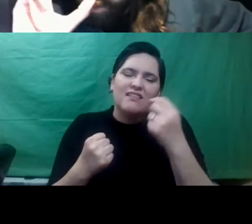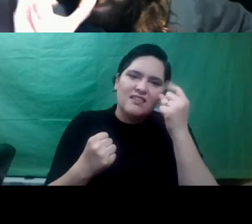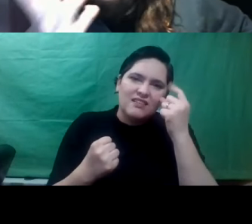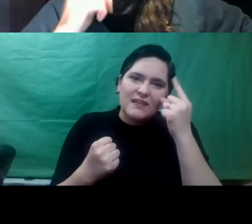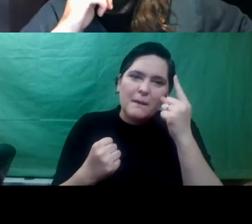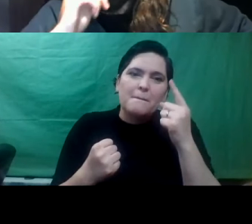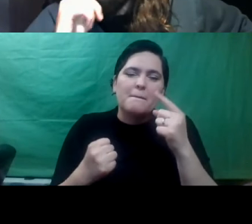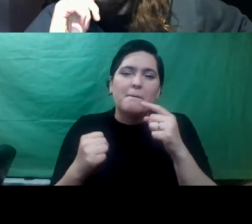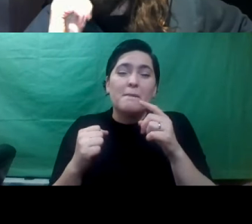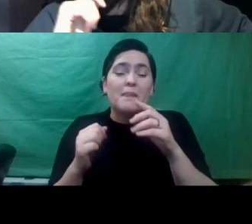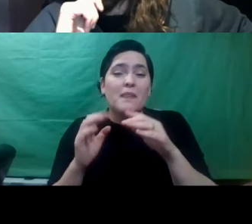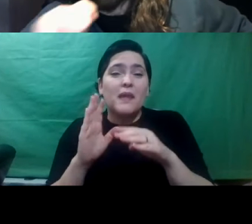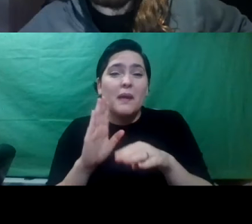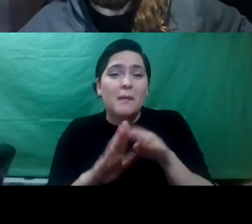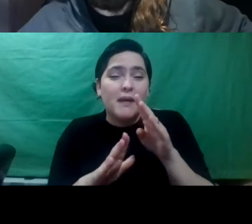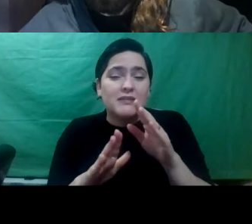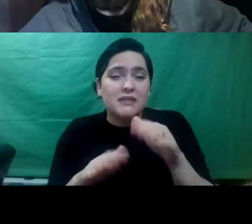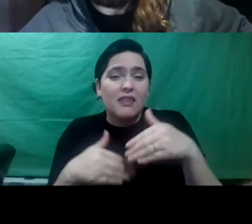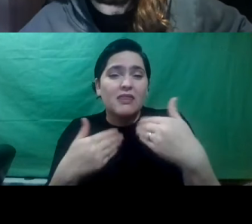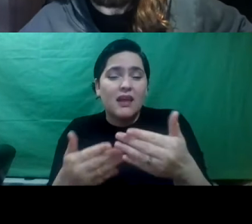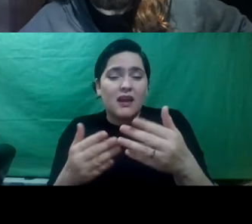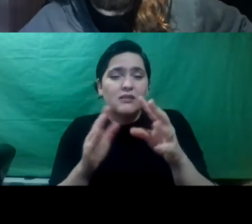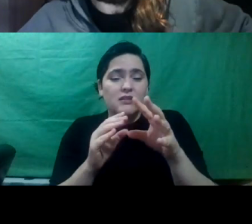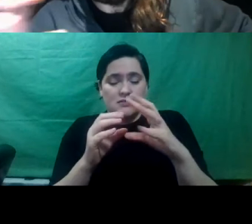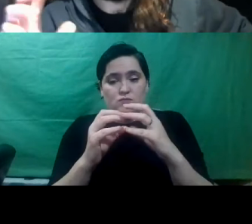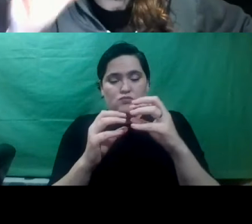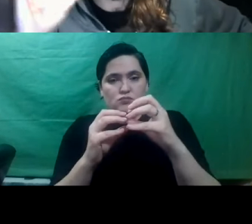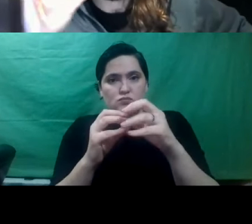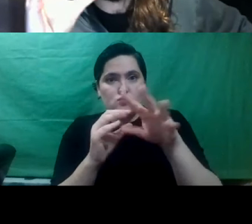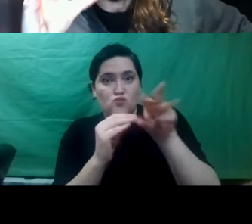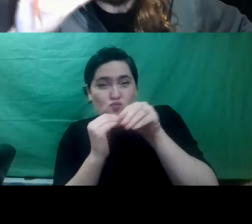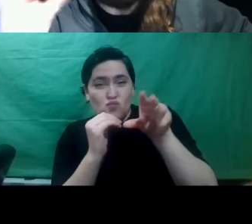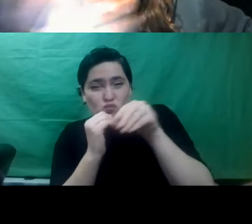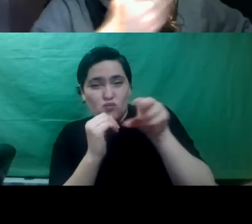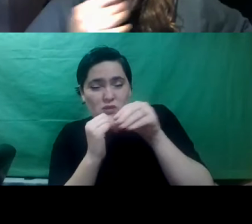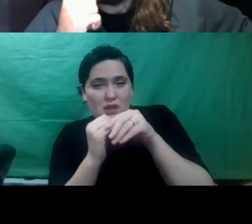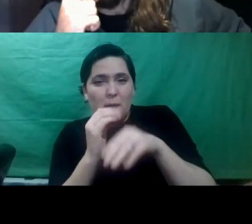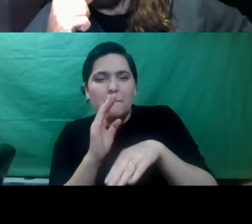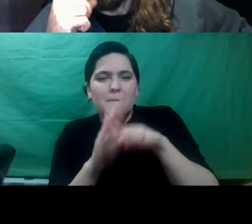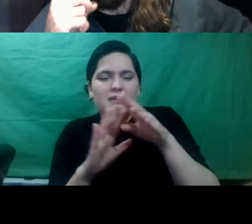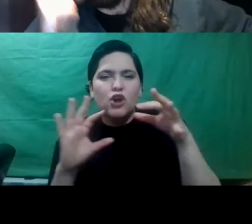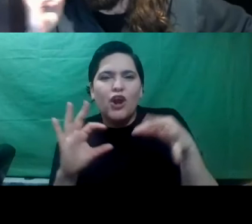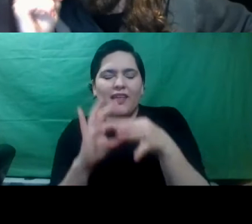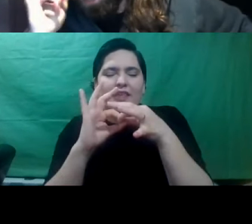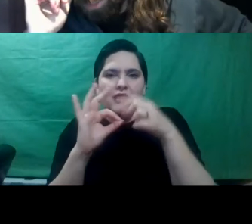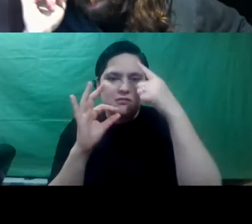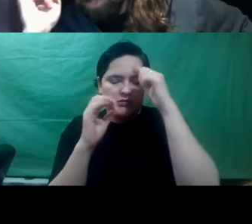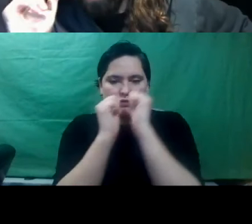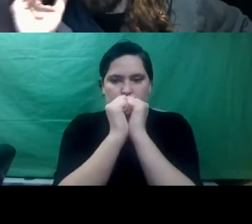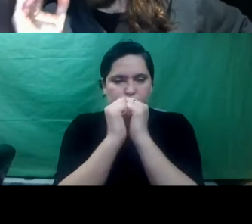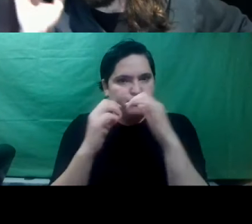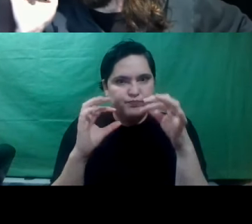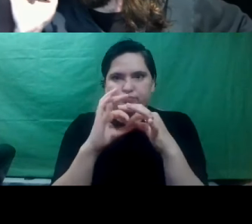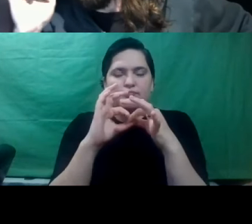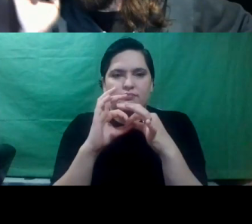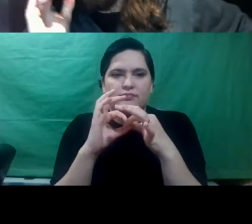afectando principalmente por la densidad de receptores son las regiones que están más conectadas dentro del cerebro. Entonces, esta